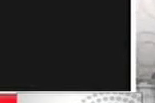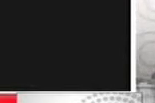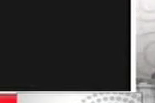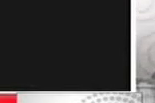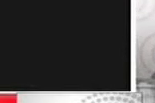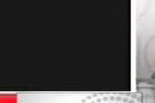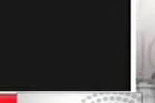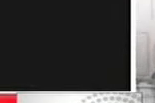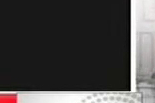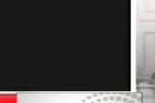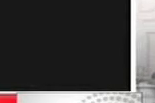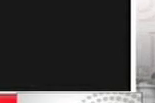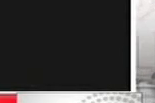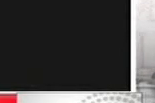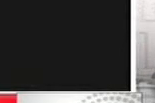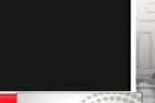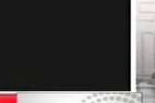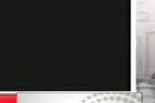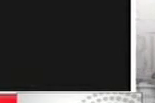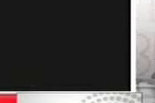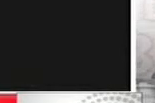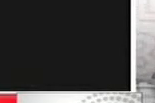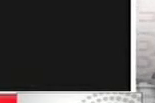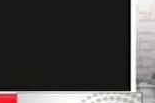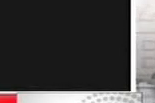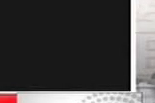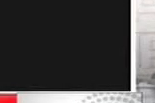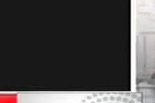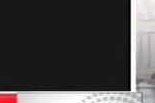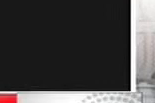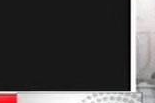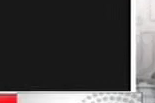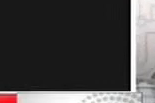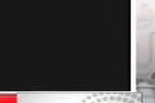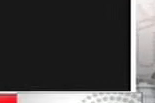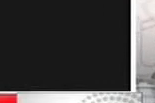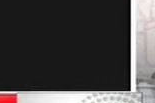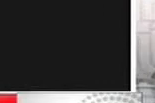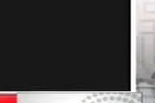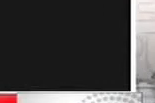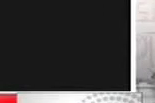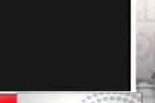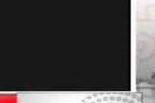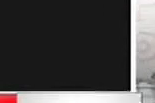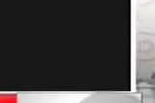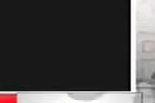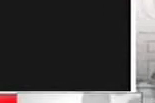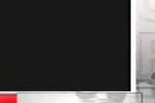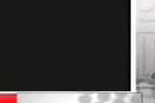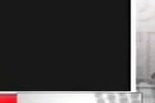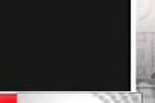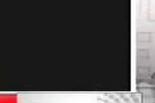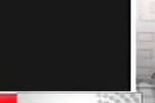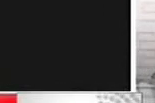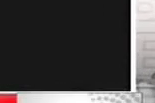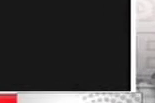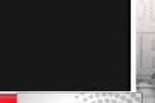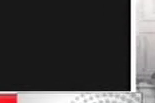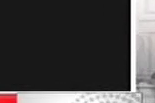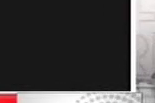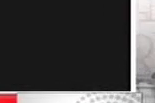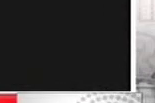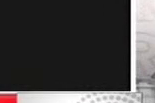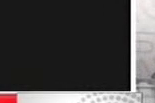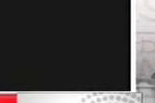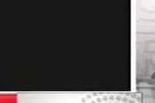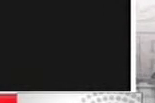intervenciones. De ese monto, nosotros ya hemos financiado, es decir, las obras, ese presupuesto está en las regiones